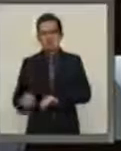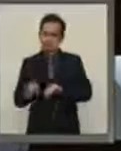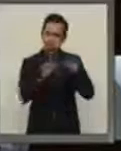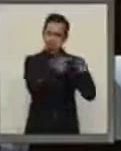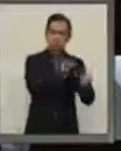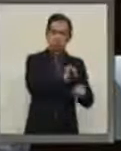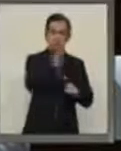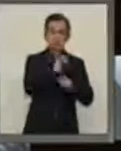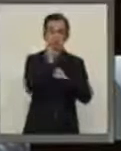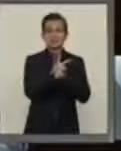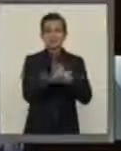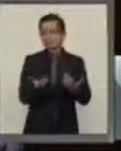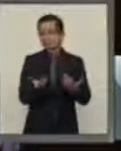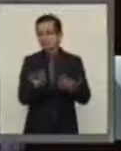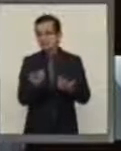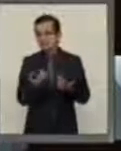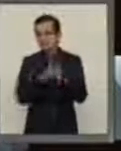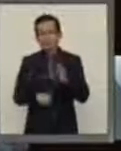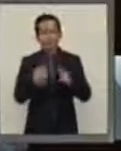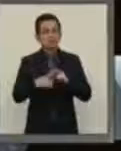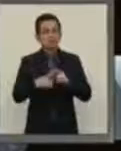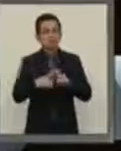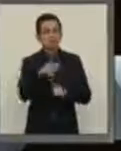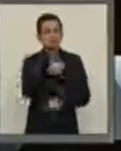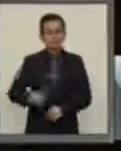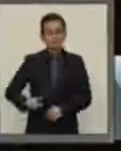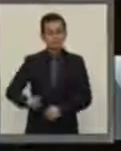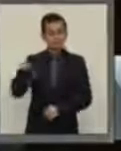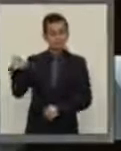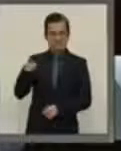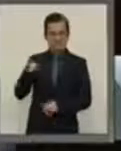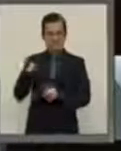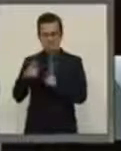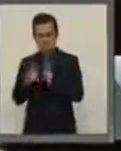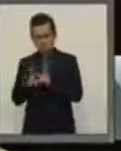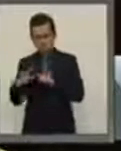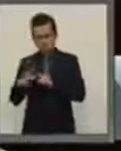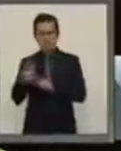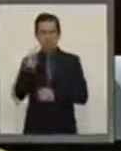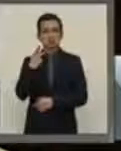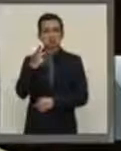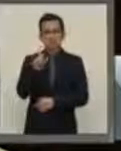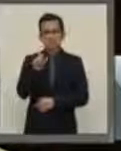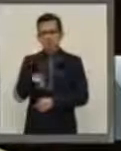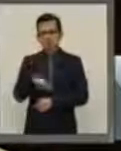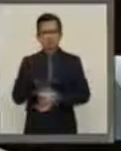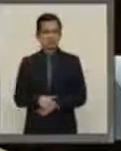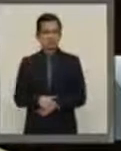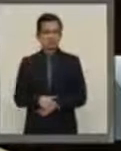como lo hizo el presidente del PAN. Entonces hay que decir que esta es la manera en la que se asumen